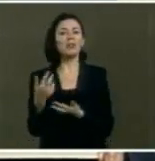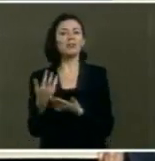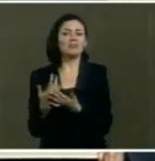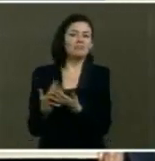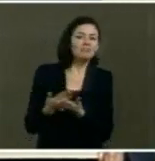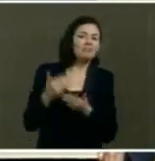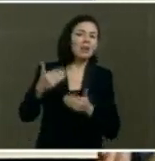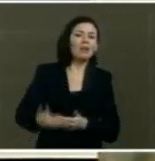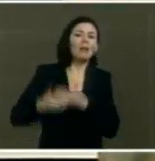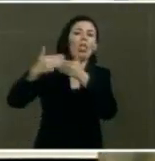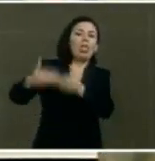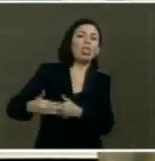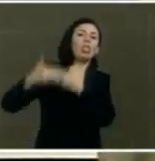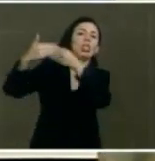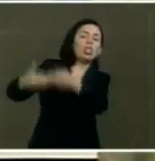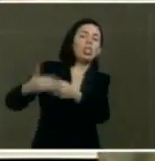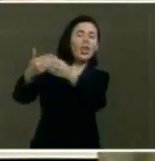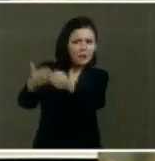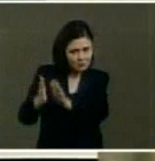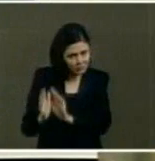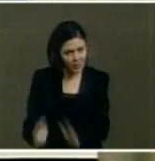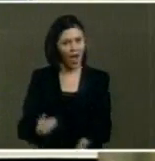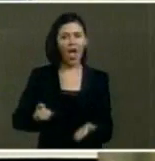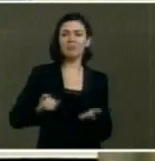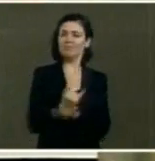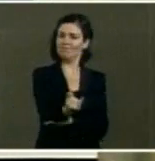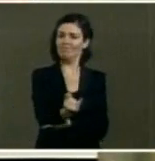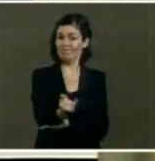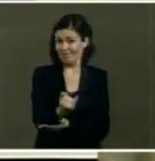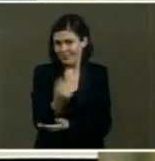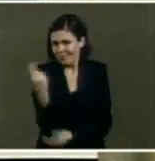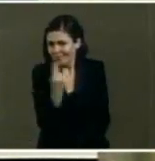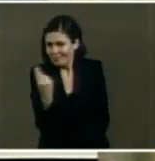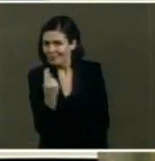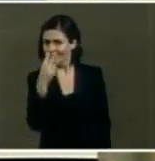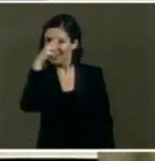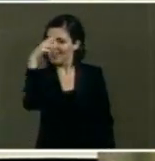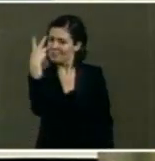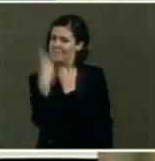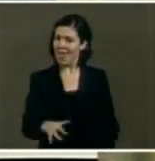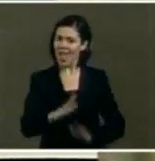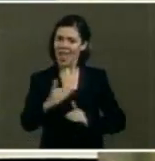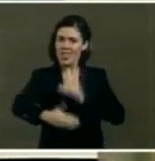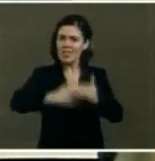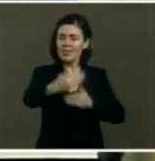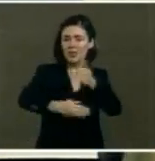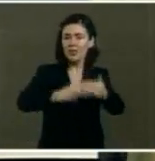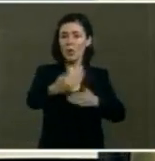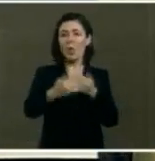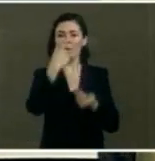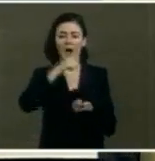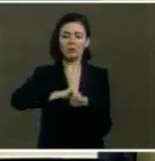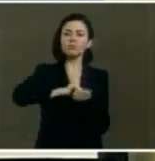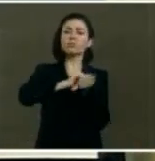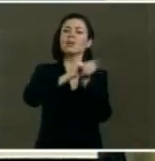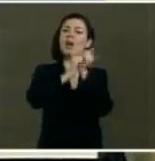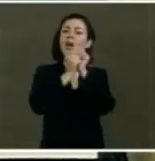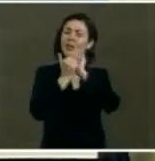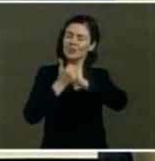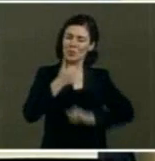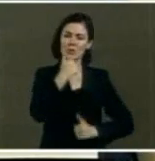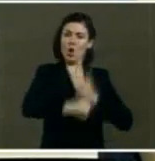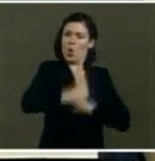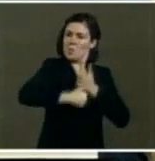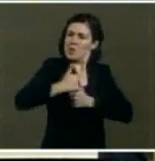difiriendo. México debe seguir adelante y debe seguir en esta ruta de transformación hacia la competitividad, hacia